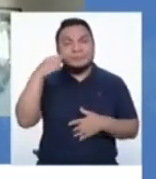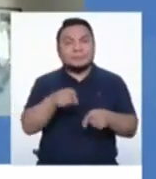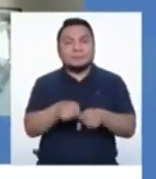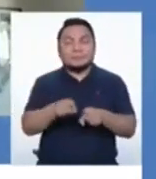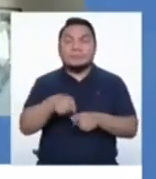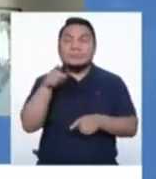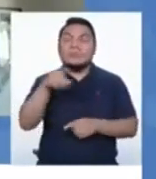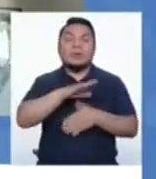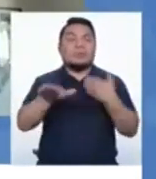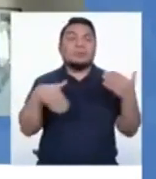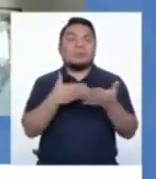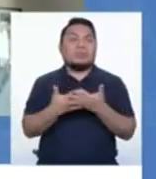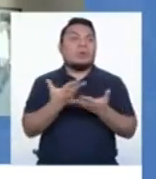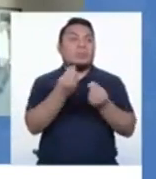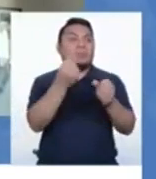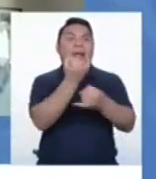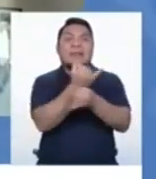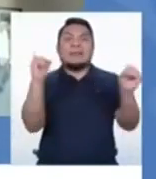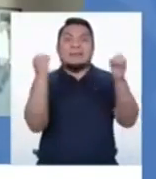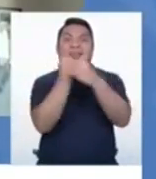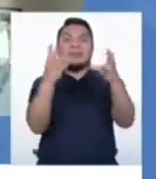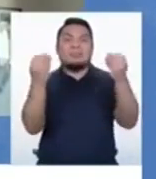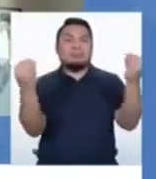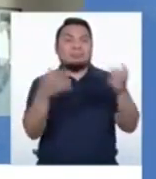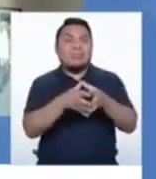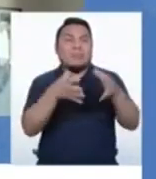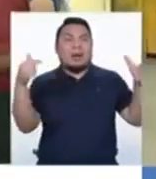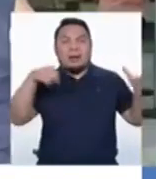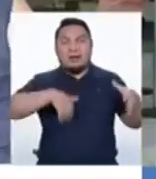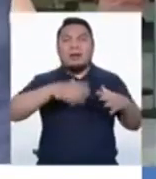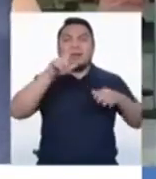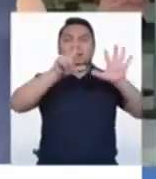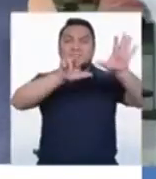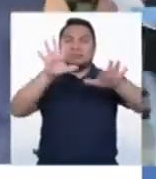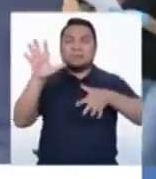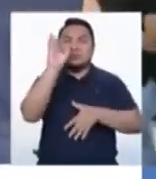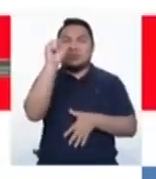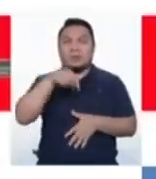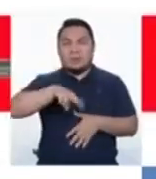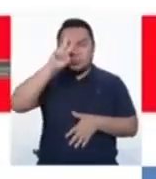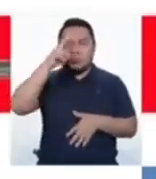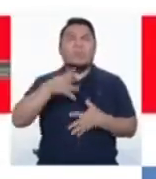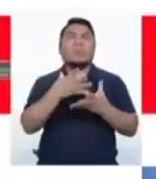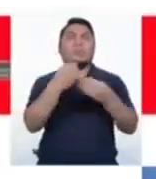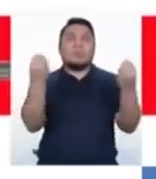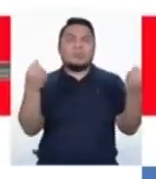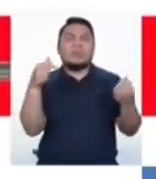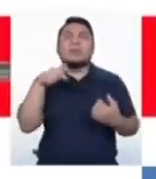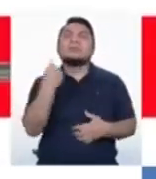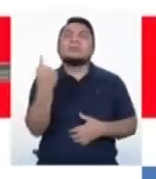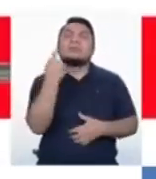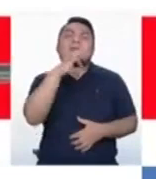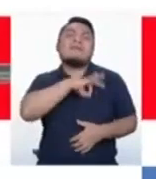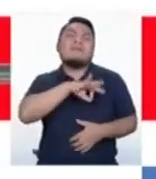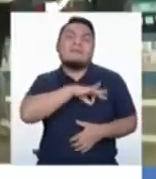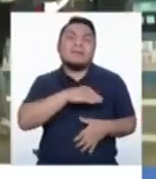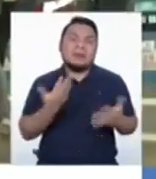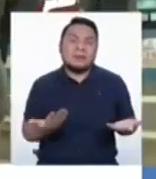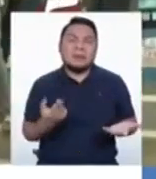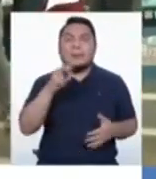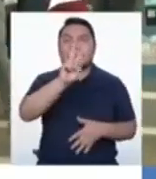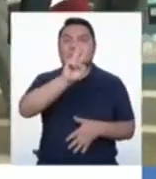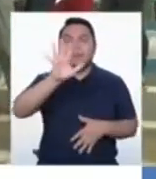la tasa de informalidad en el mercado laboral es altísima, cerca del 75%. Con lo cual, esta medida solo beneficia